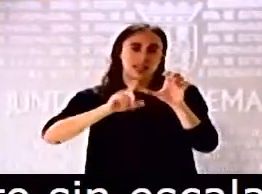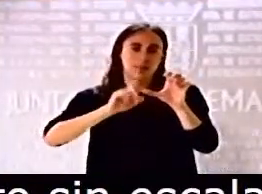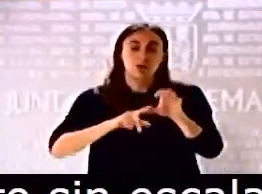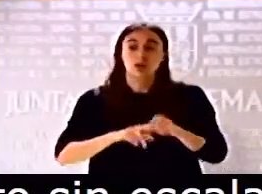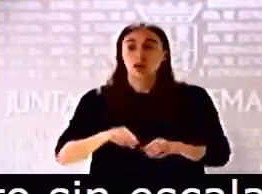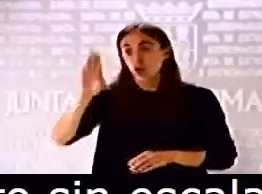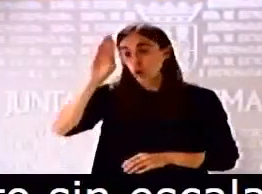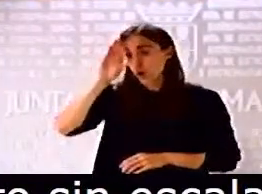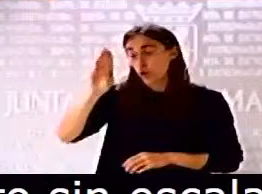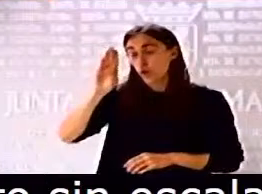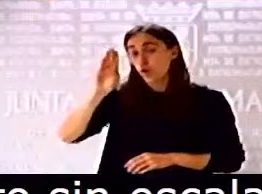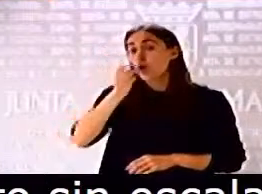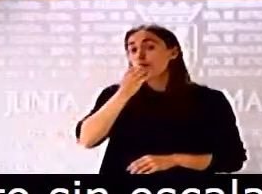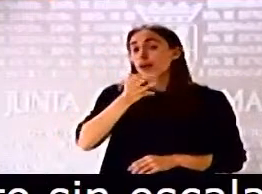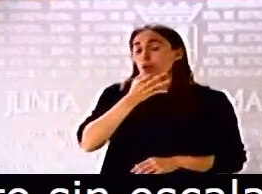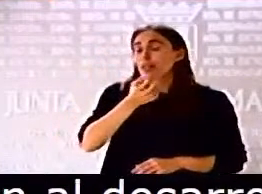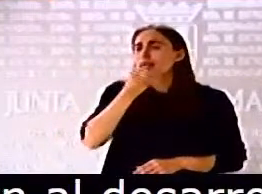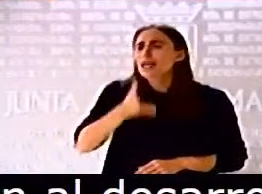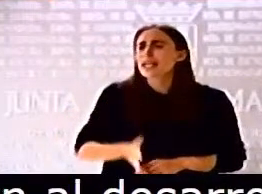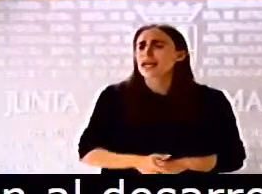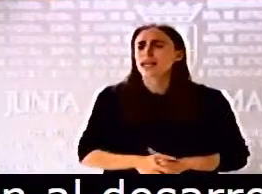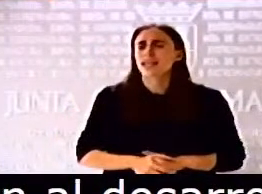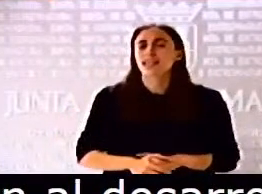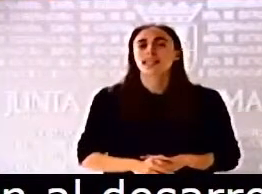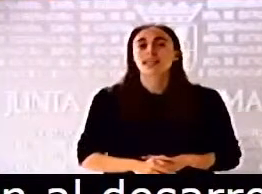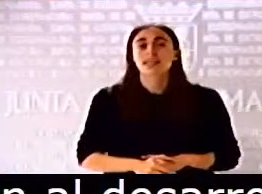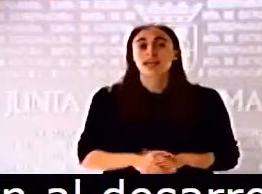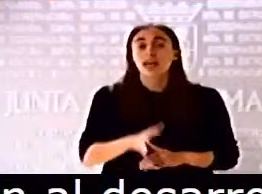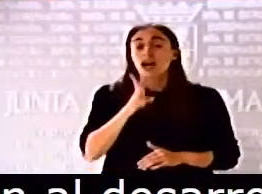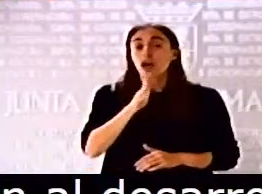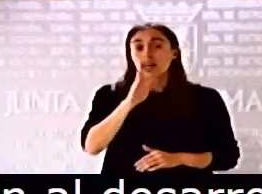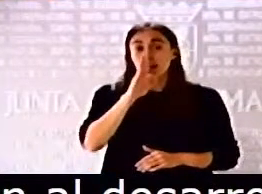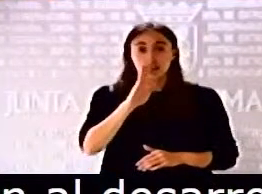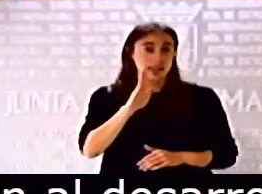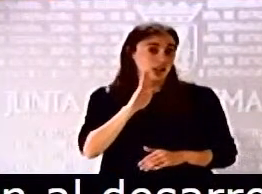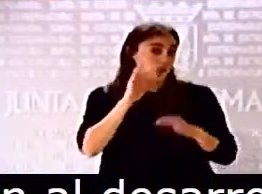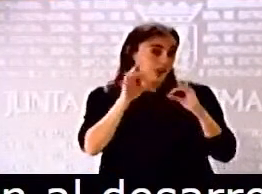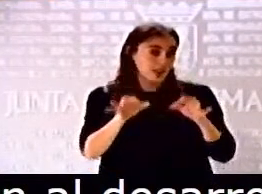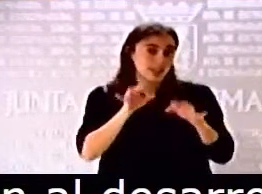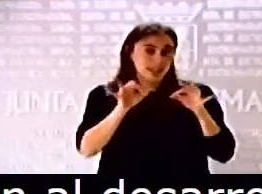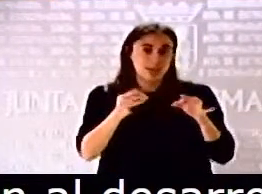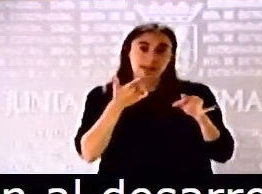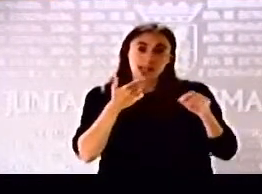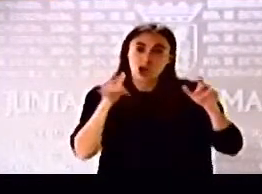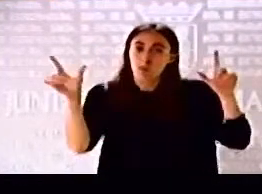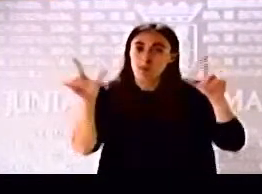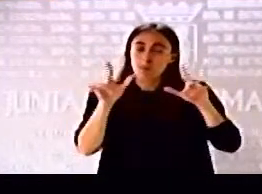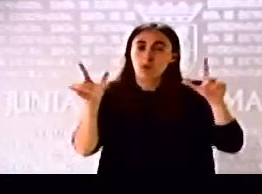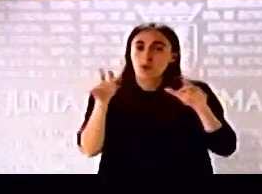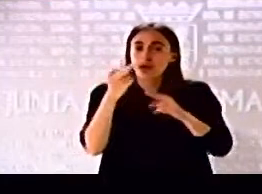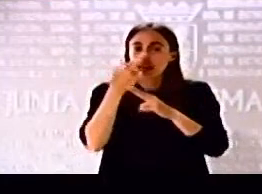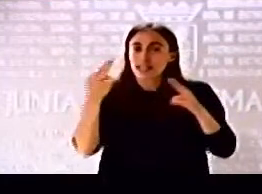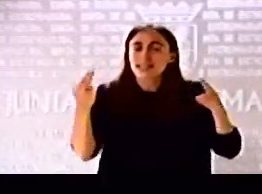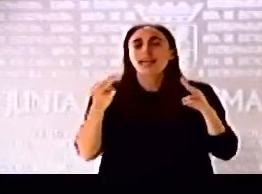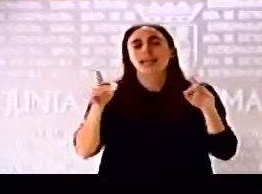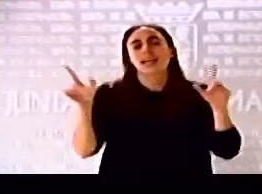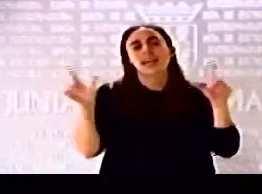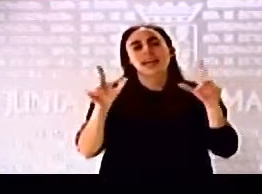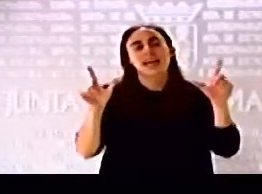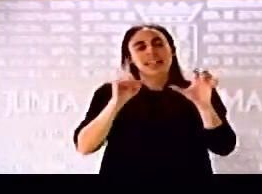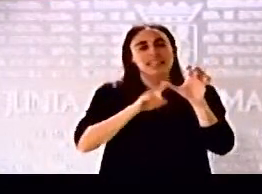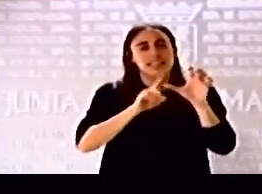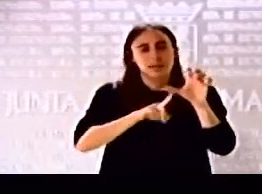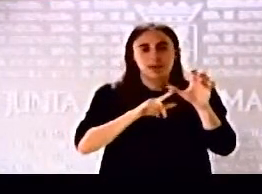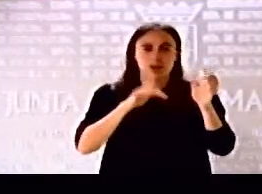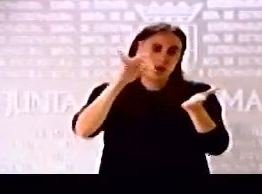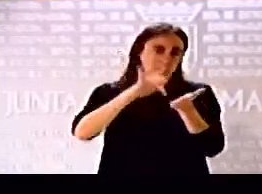Hola, consejera, buenas tardes. ¿Qué tal? Estamos en directo, como siempre le digo, en la tele pública, en Canal Extremadura, emitiendo esta rueda de